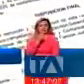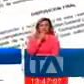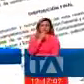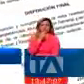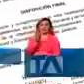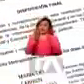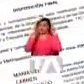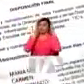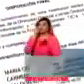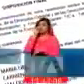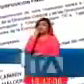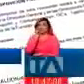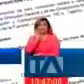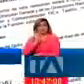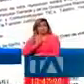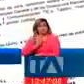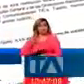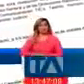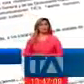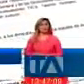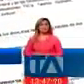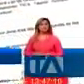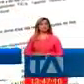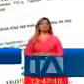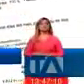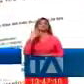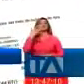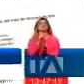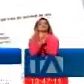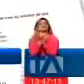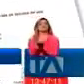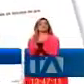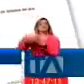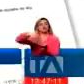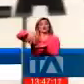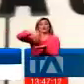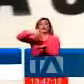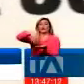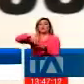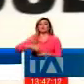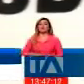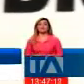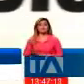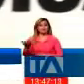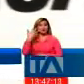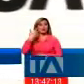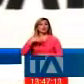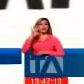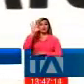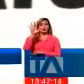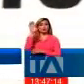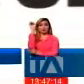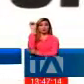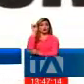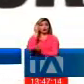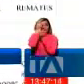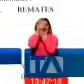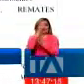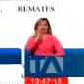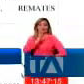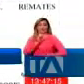atentos. Y sí, la reprogramación del cronograma es quizá el elemento que más dudas genera. El pasado 5 de octubre, un informe técnico